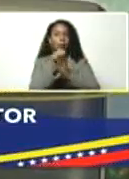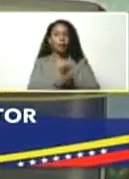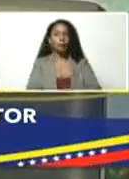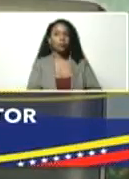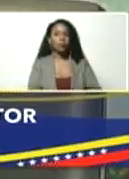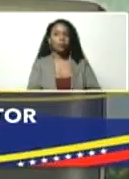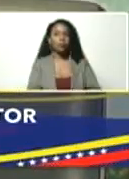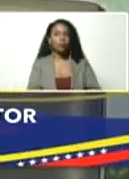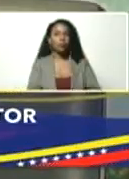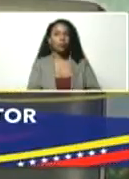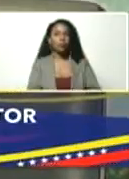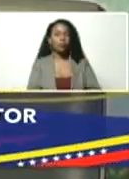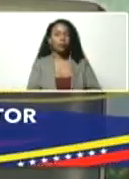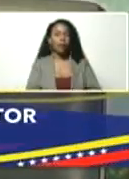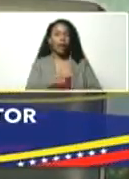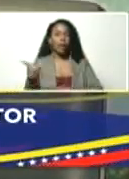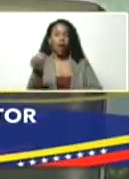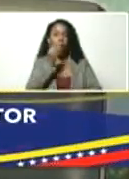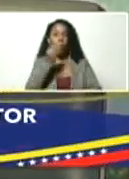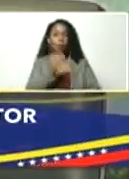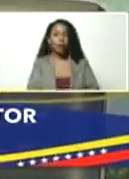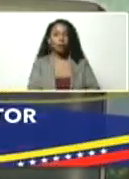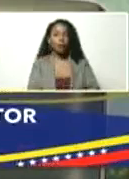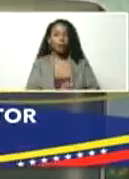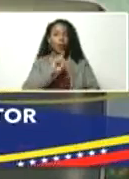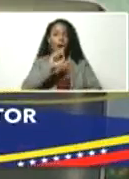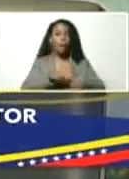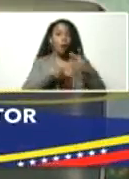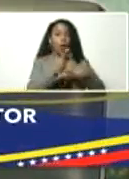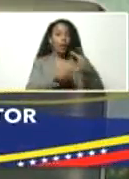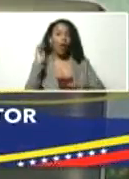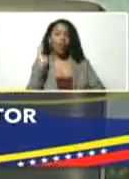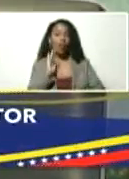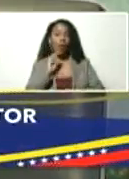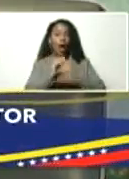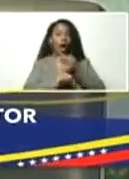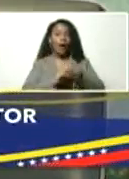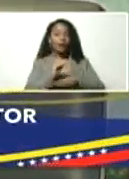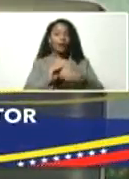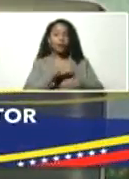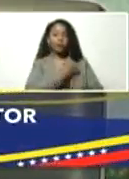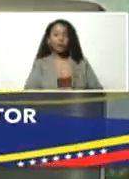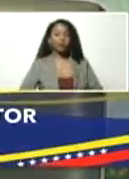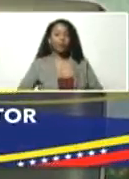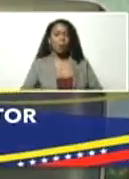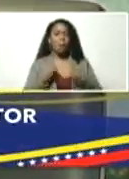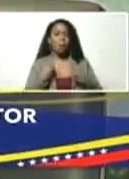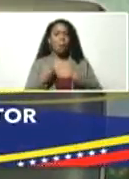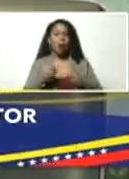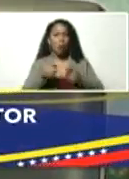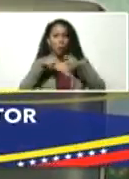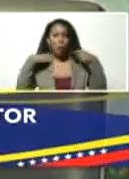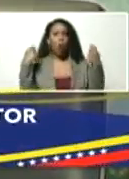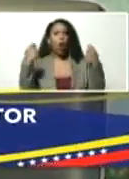país es de alimentos. Entonces es una política que usted ha venido articulando, presidente, para